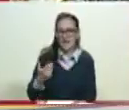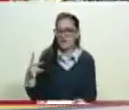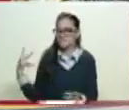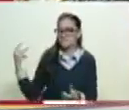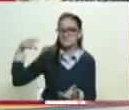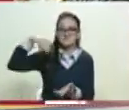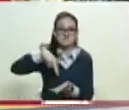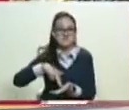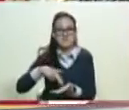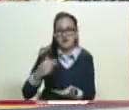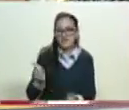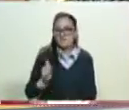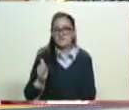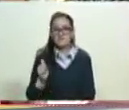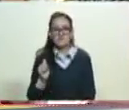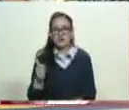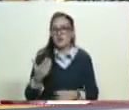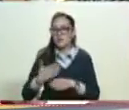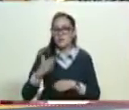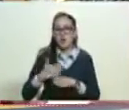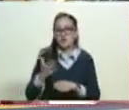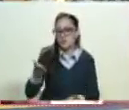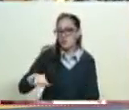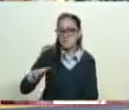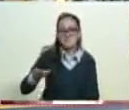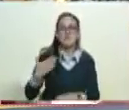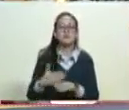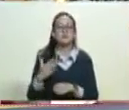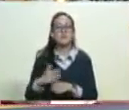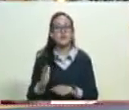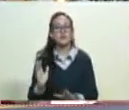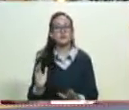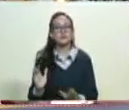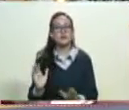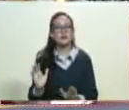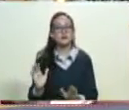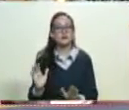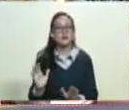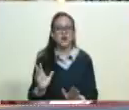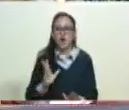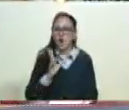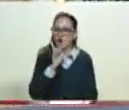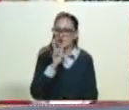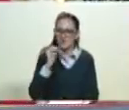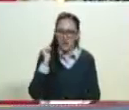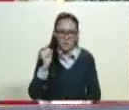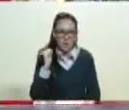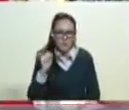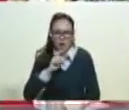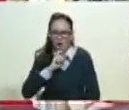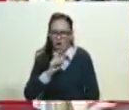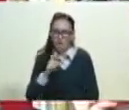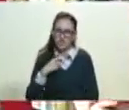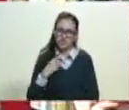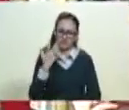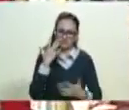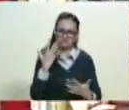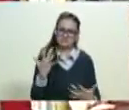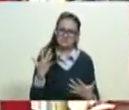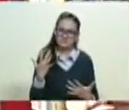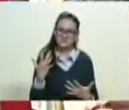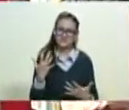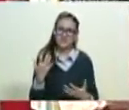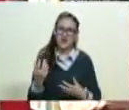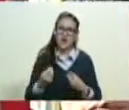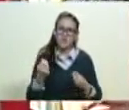neoliberal a costa y al precio de lo que sea. Vimos horribles crímenes de odio. Vimos